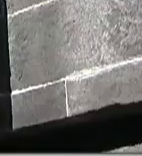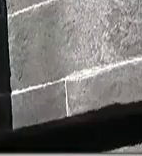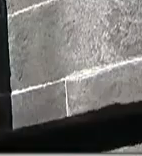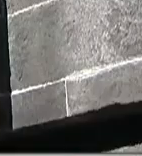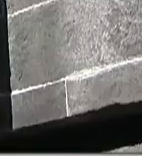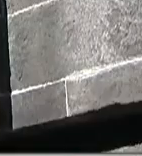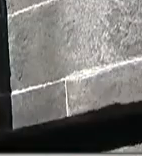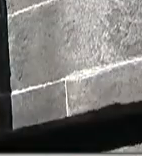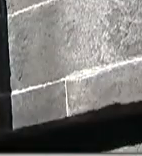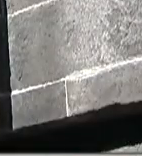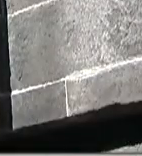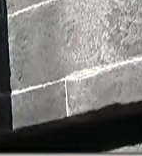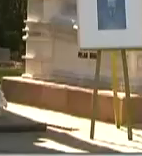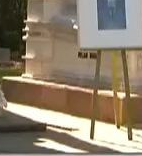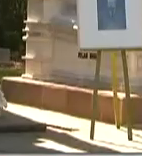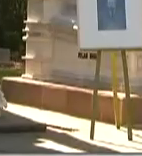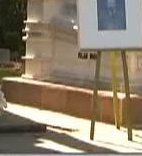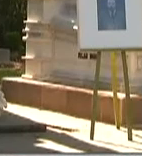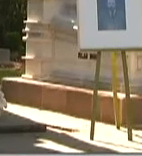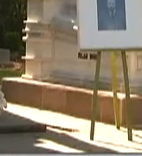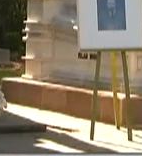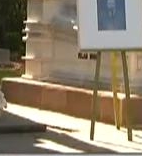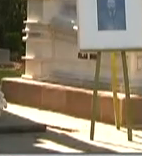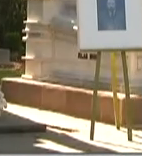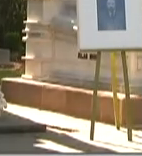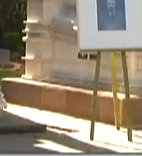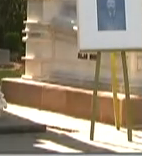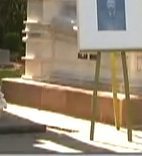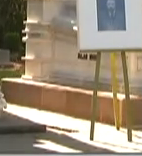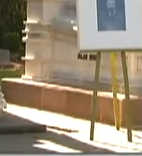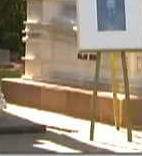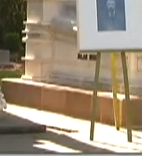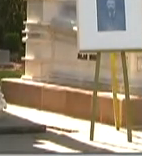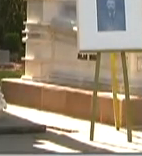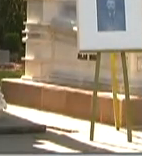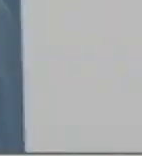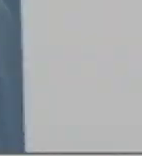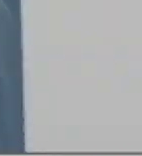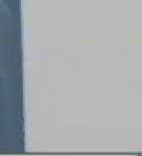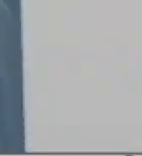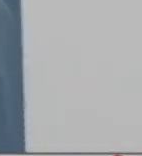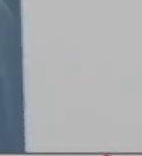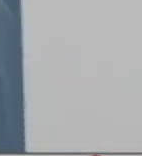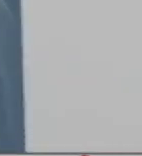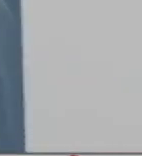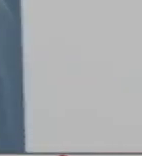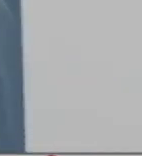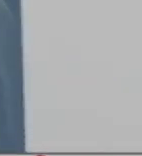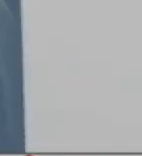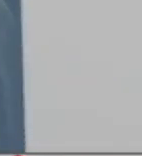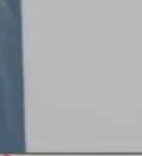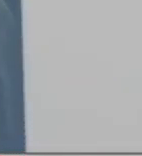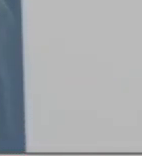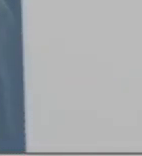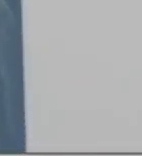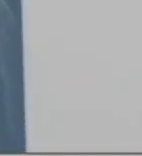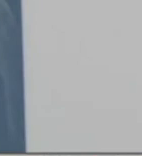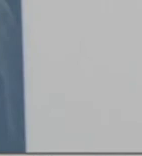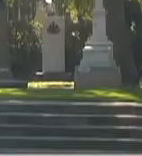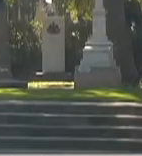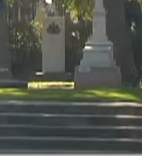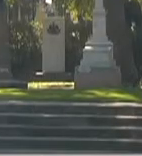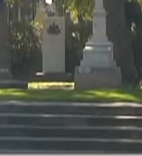a 60 años de su muerte, esto en una ceremonia en la Rotonda de las Personas Ilustres del Panteón Civil de Dolores. Ahí familiares,